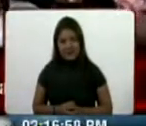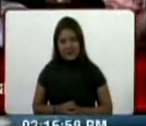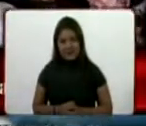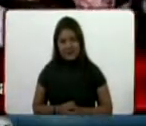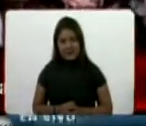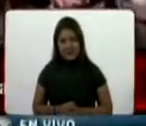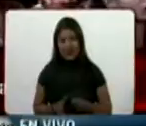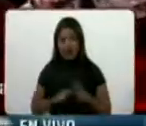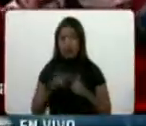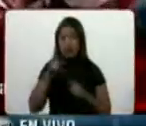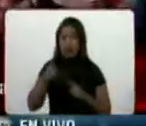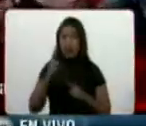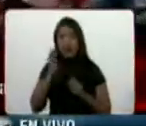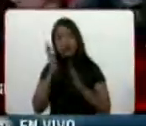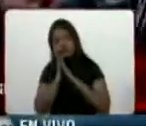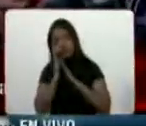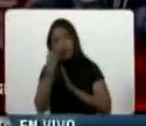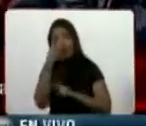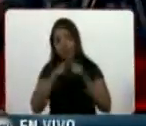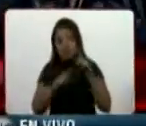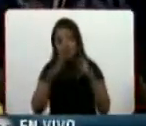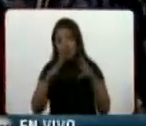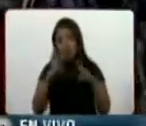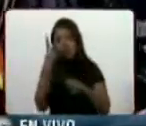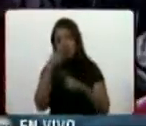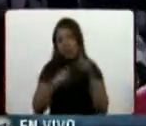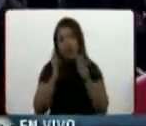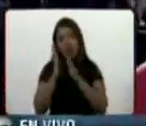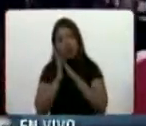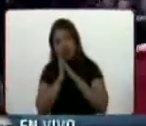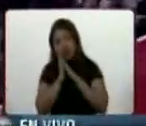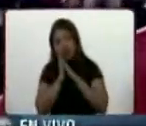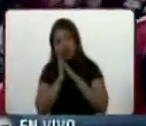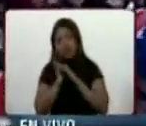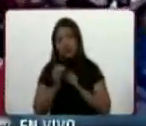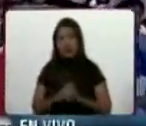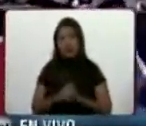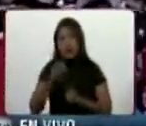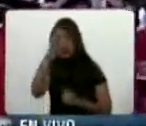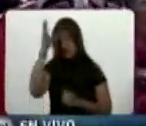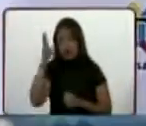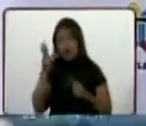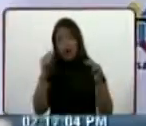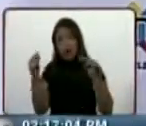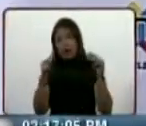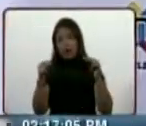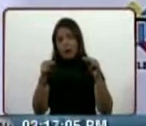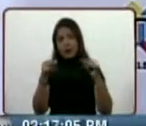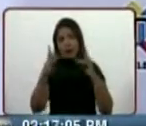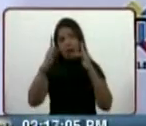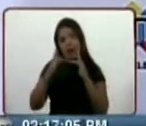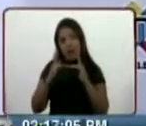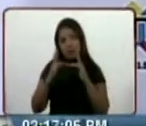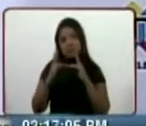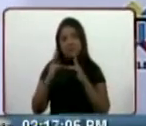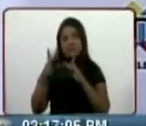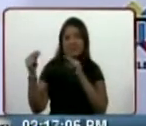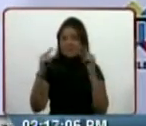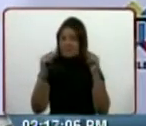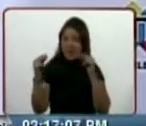luego me acosté como a las 4:30, nos acostamos, Silvia y yo hablando un rato ahí en la cama,